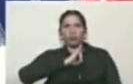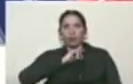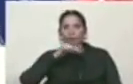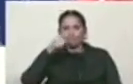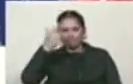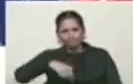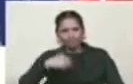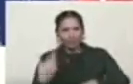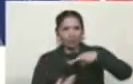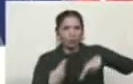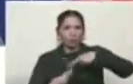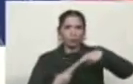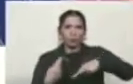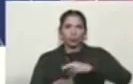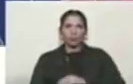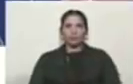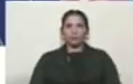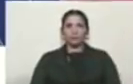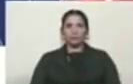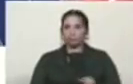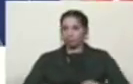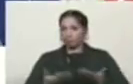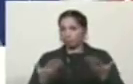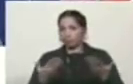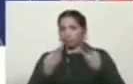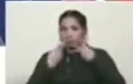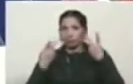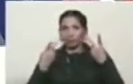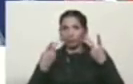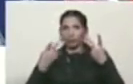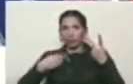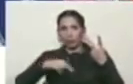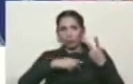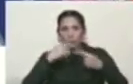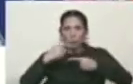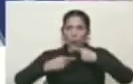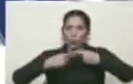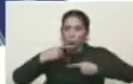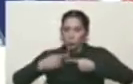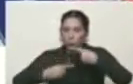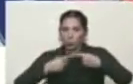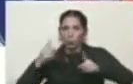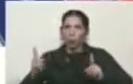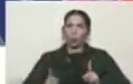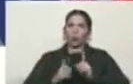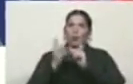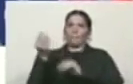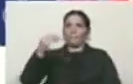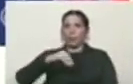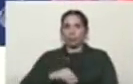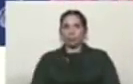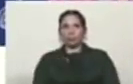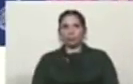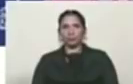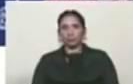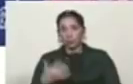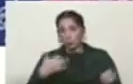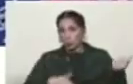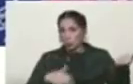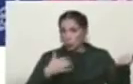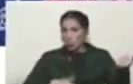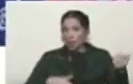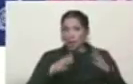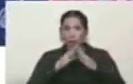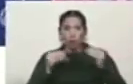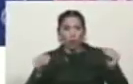el haber, digamos, dado esta declaratoria, y nosotros día a día nos encontramos todavía más con el 4, con todo lo que